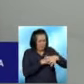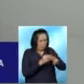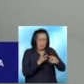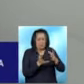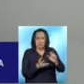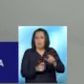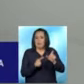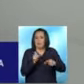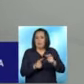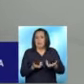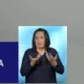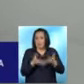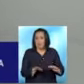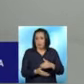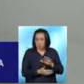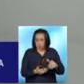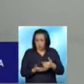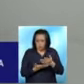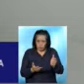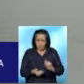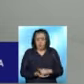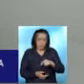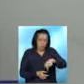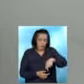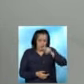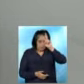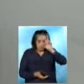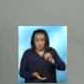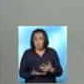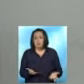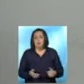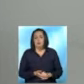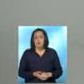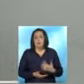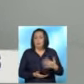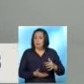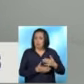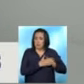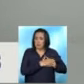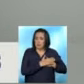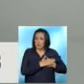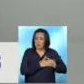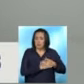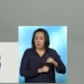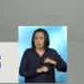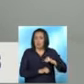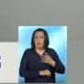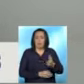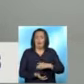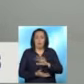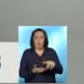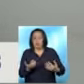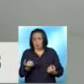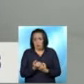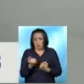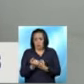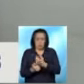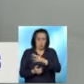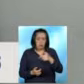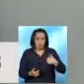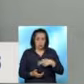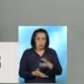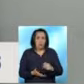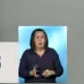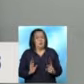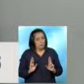todos los damnificados en este temporal acá en Perú. Mandar un gran cariño, un gran apoyo de parte de todos nosotros y deseándoles